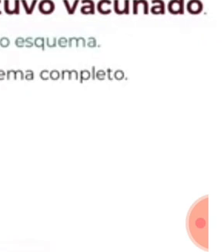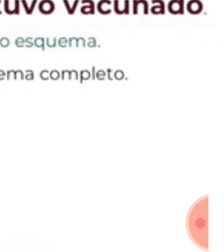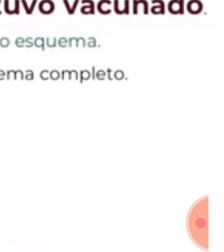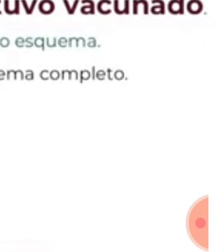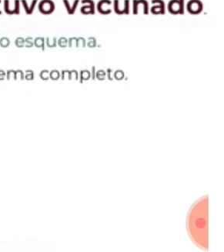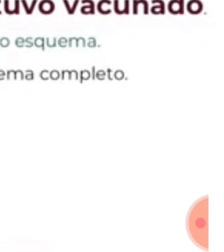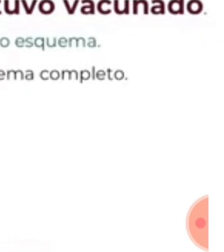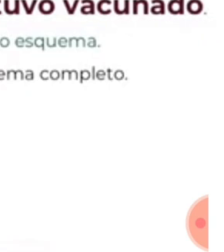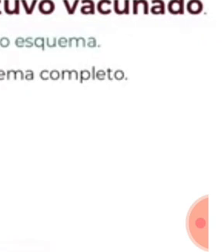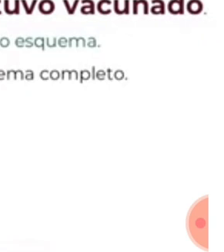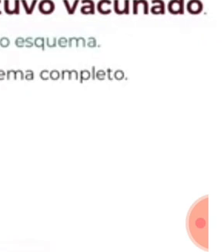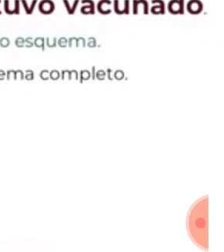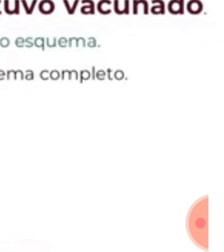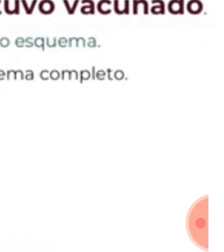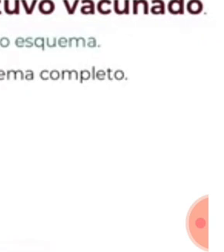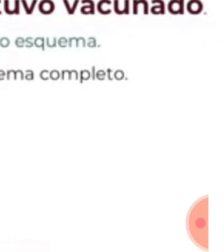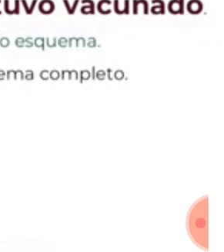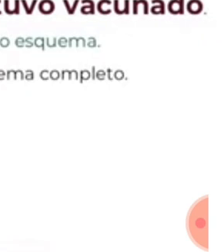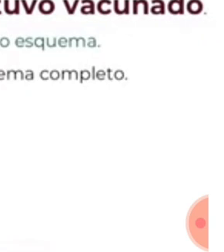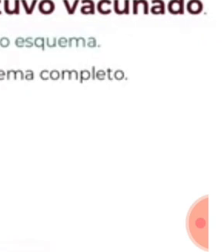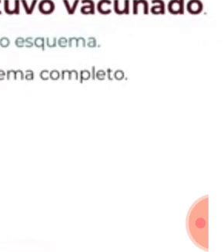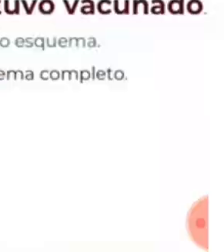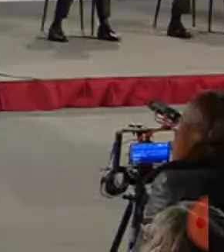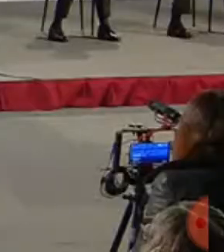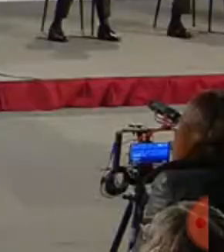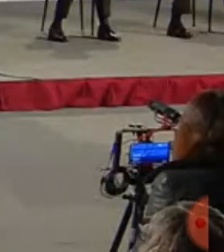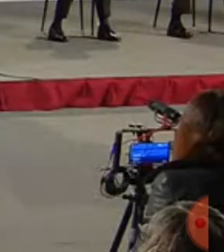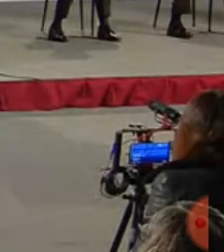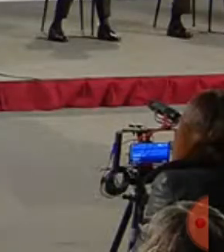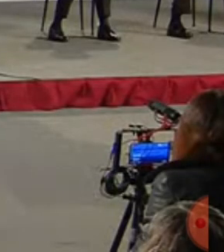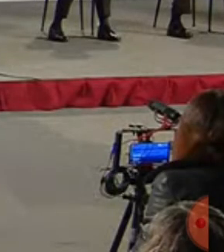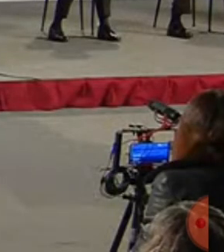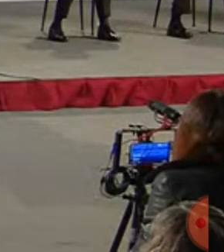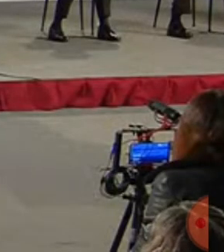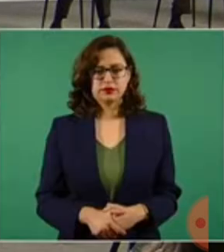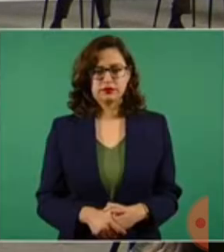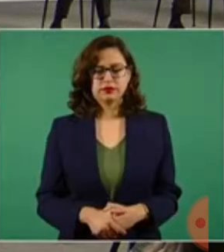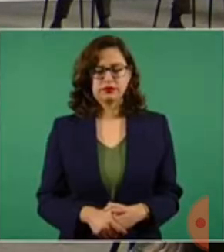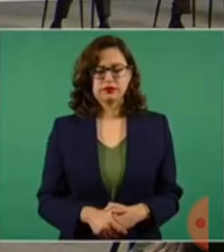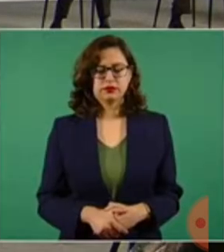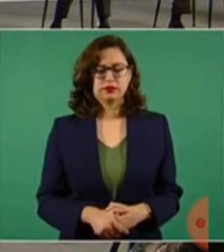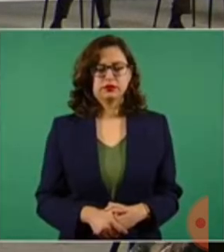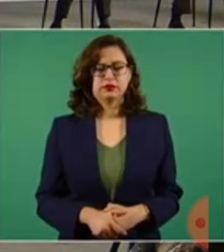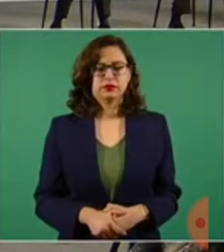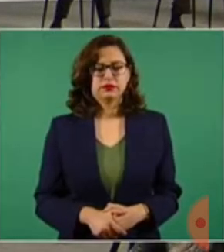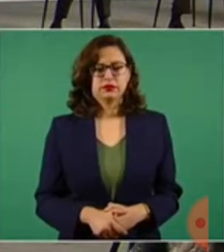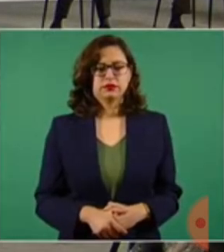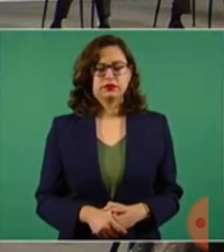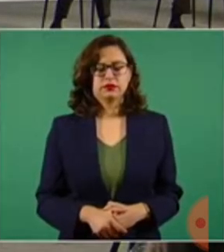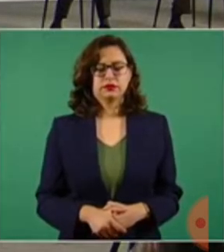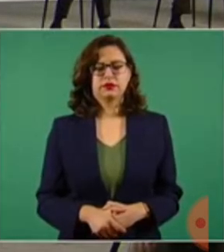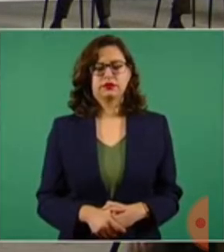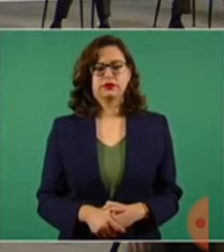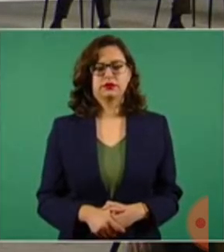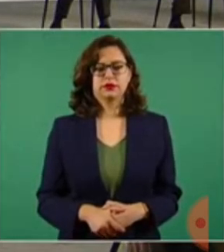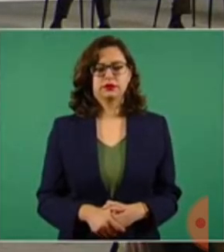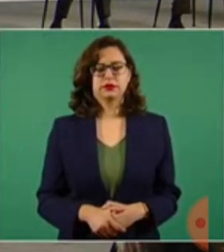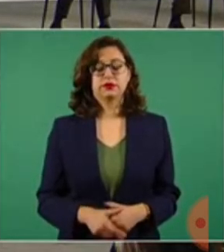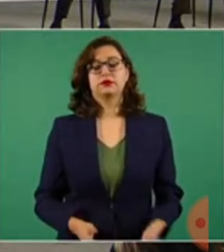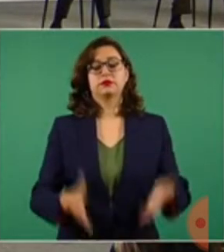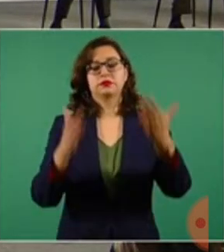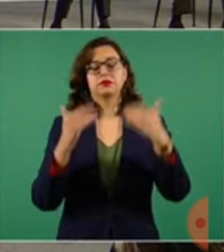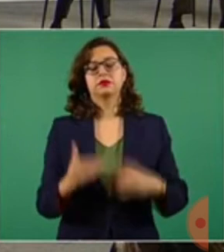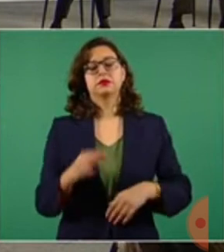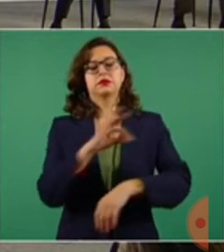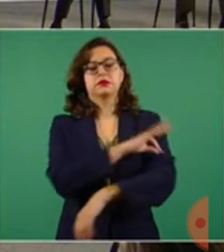importante vacunarse. Tenemos la imagen de las